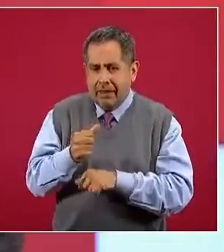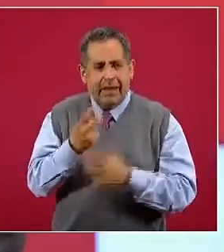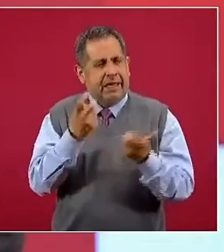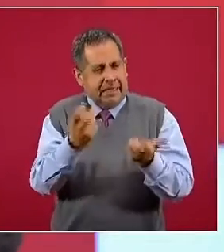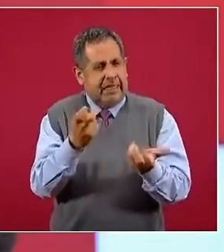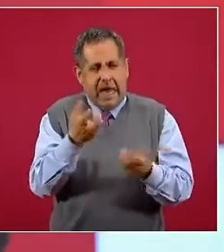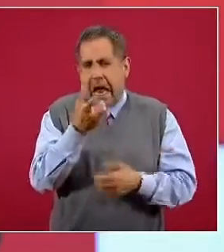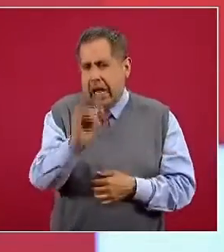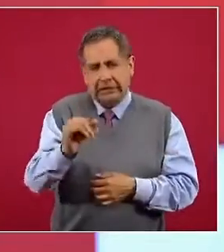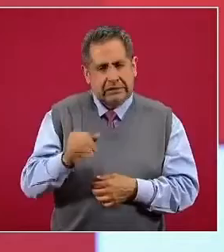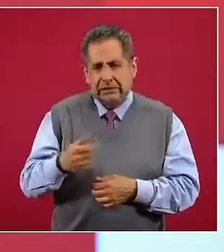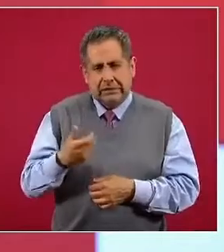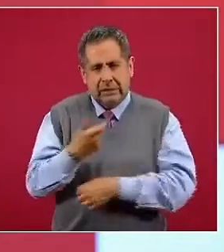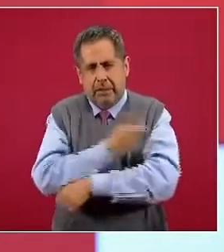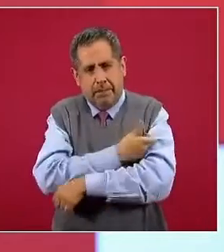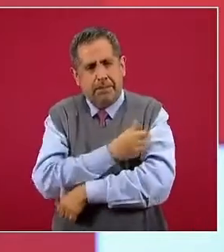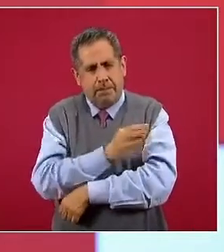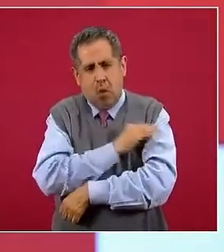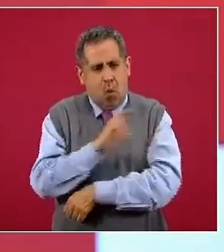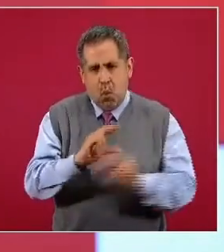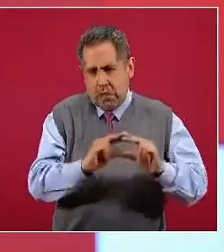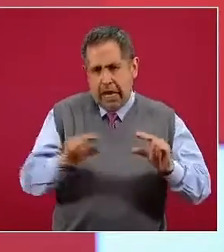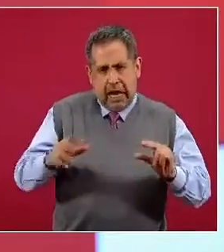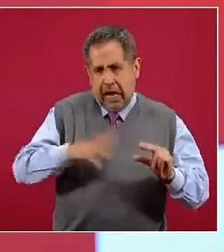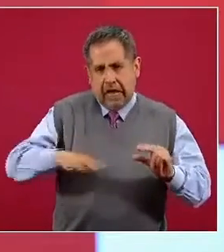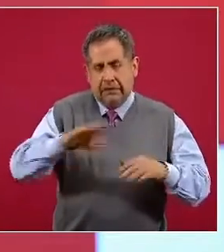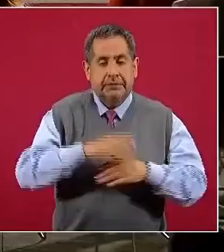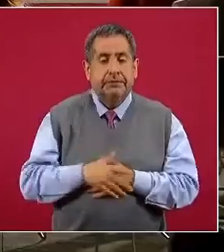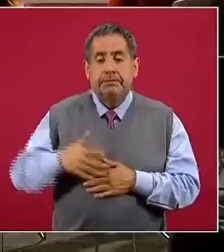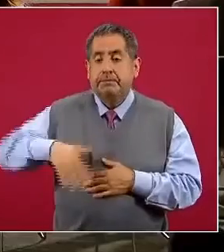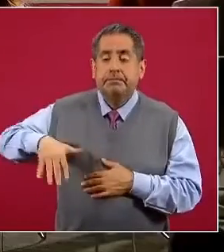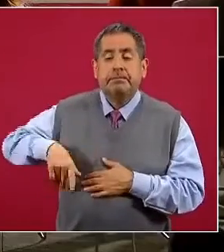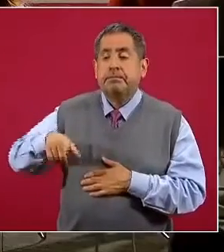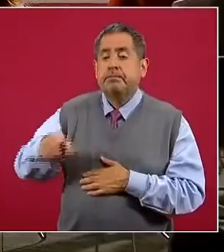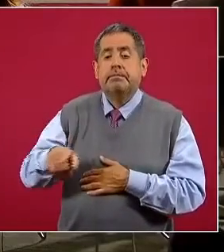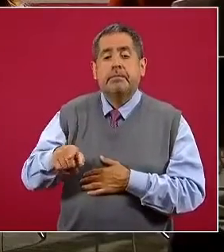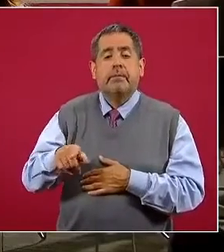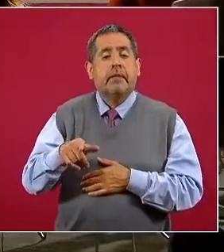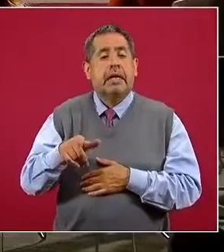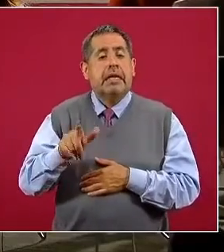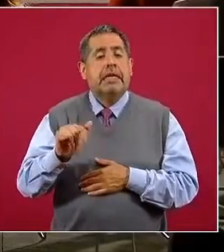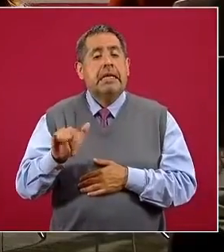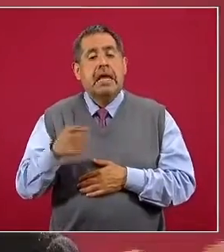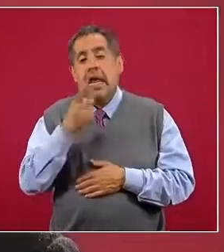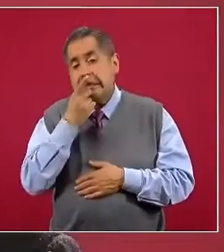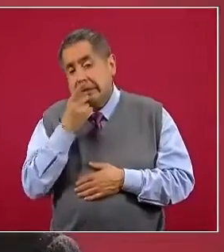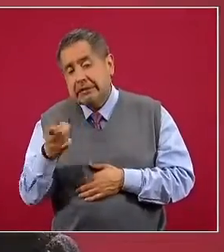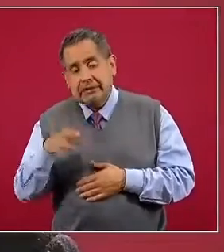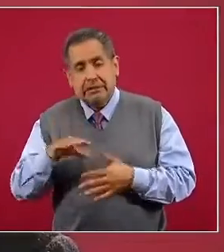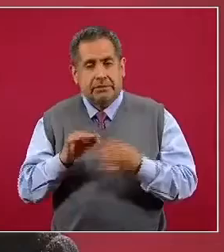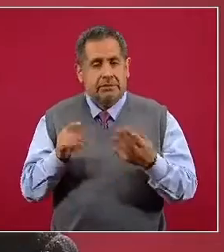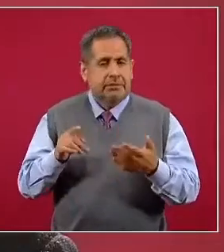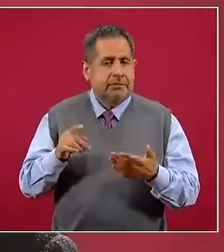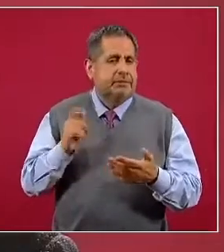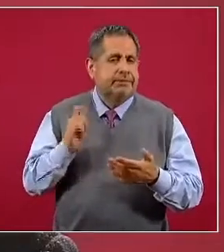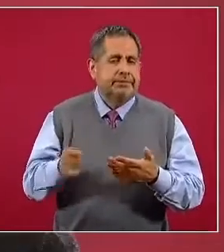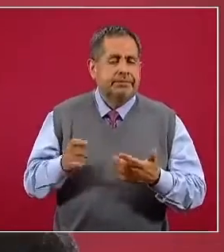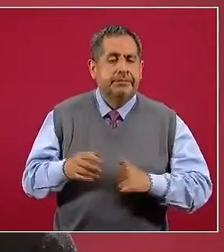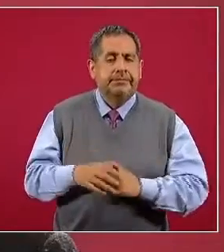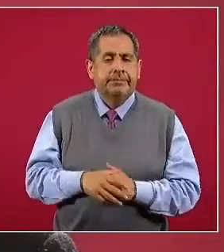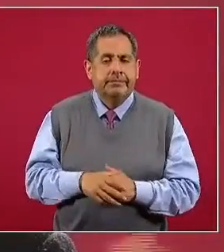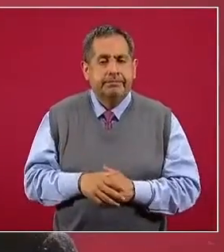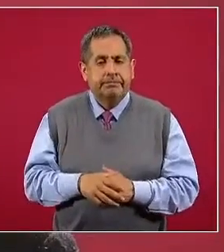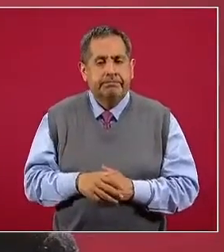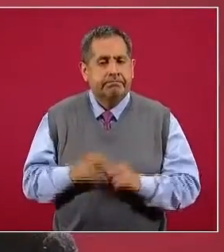vacuna. A lo que se refiere Liliana Noble de Pulso Saludable es a una carta,